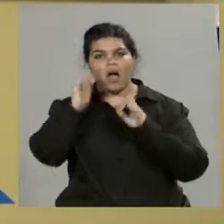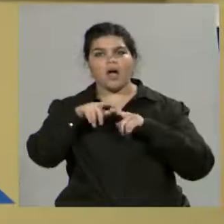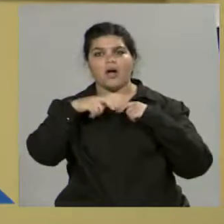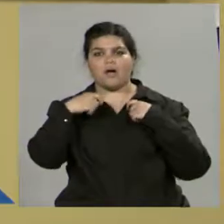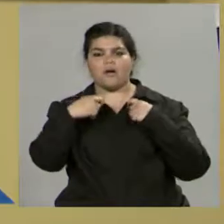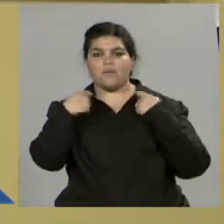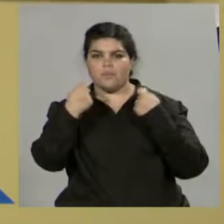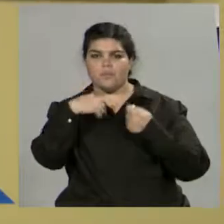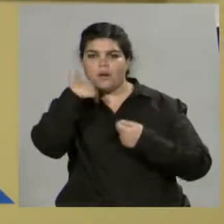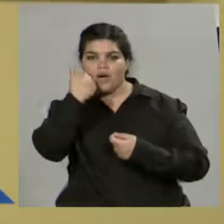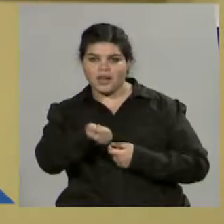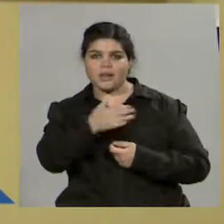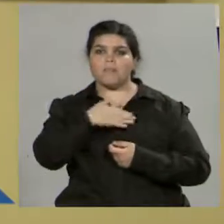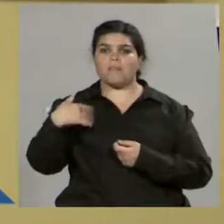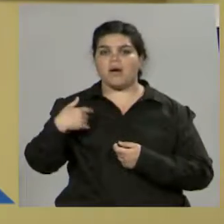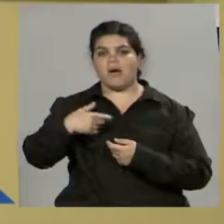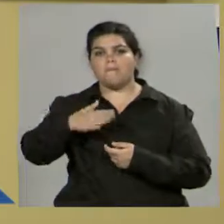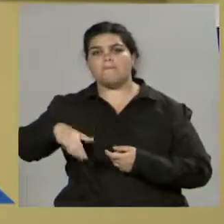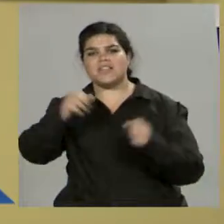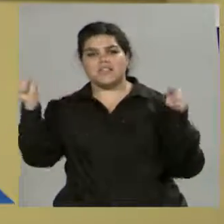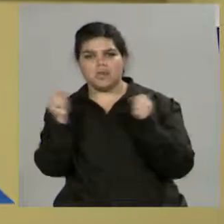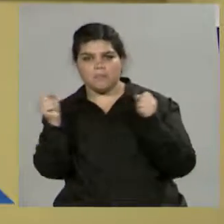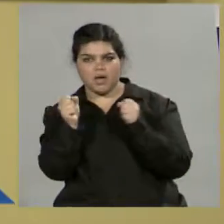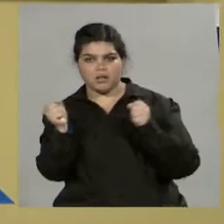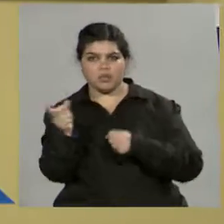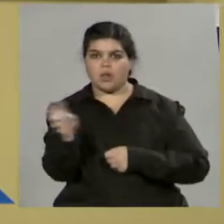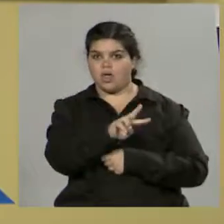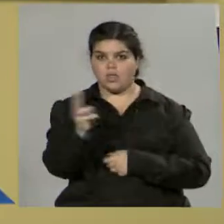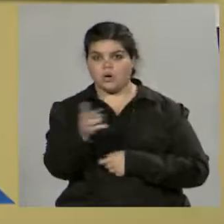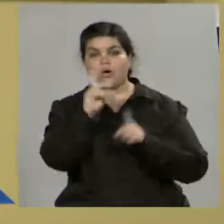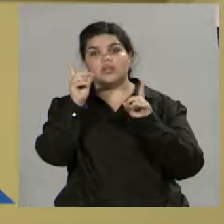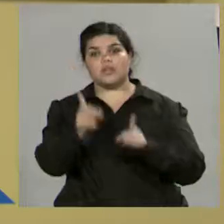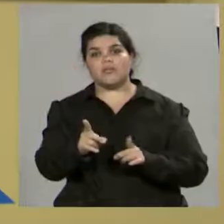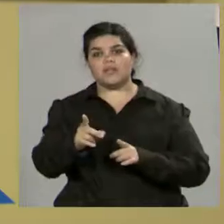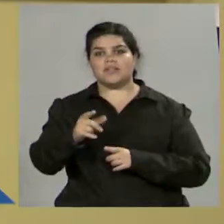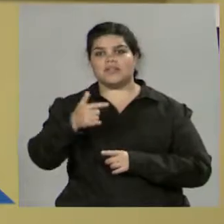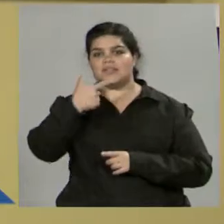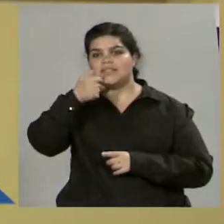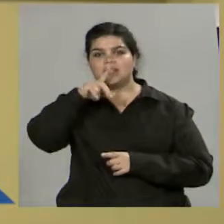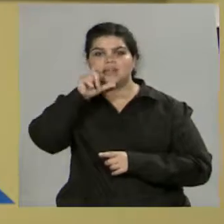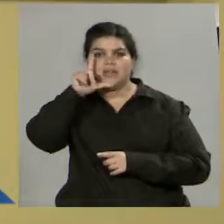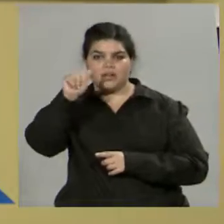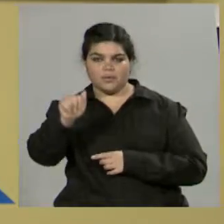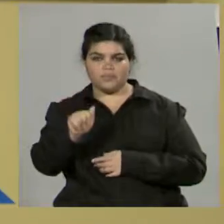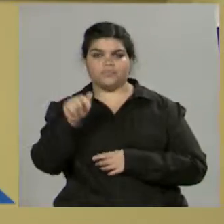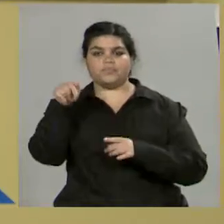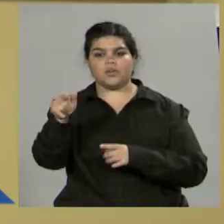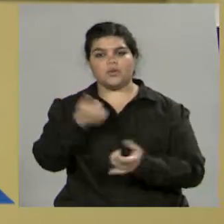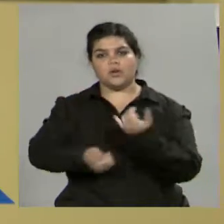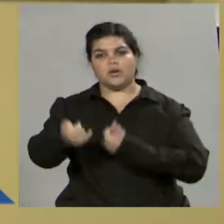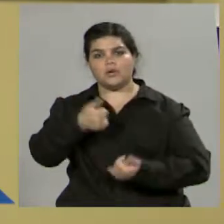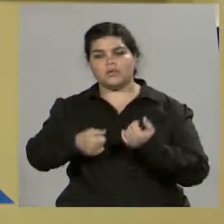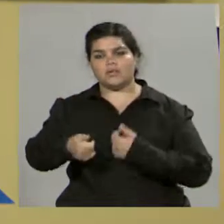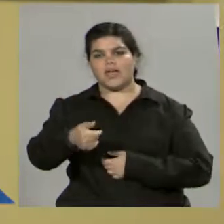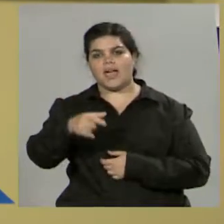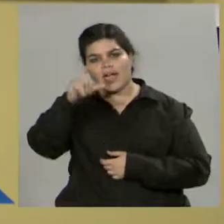y madres de Plaza de Mayo. Compartíamos nosotros el testimonio y la invitación de Estela de Carlotto. Escuchamos a Sebastián Enríquez, el